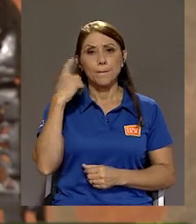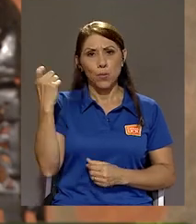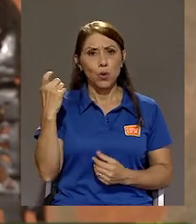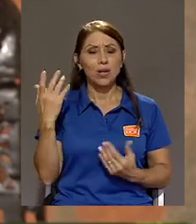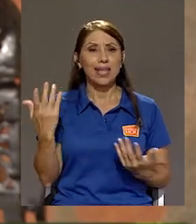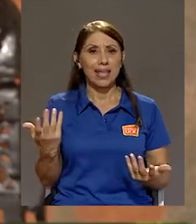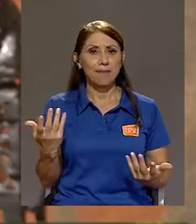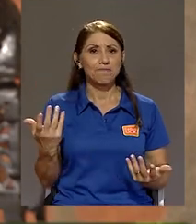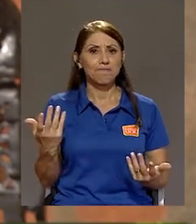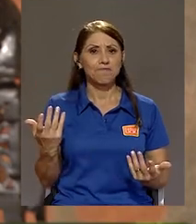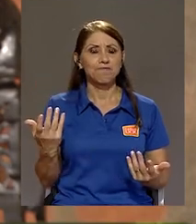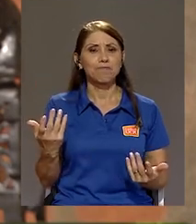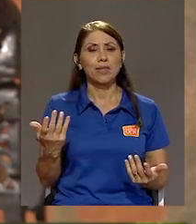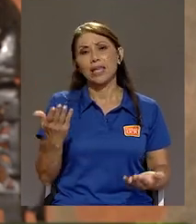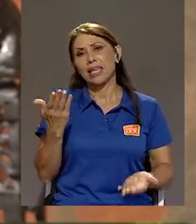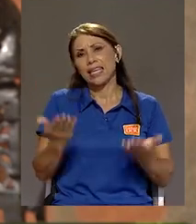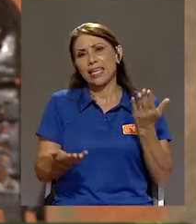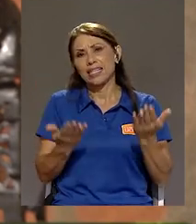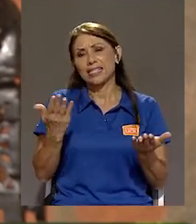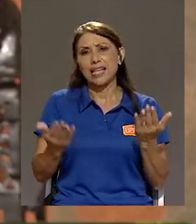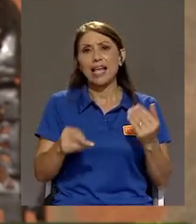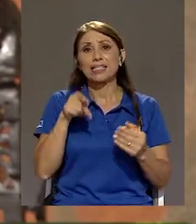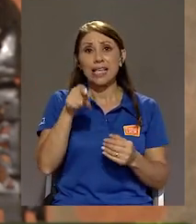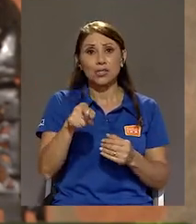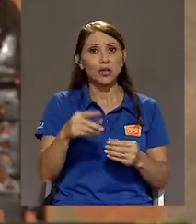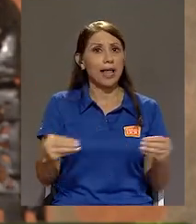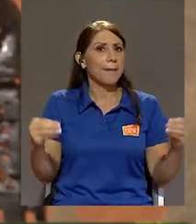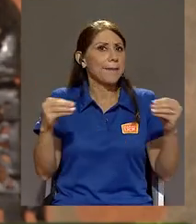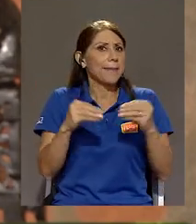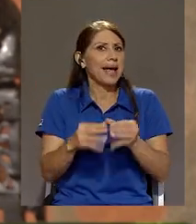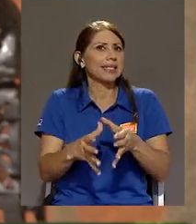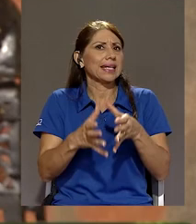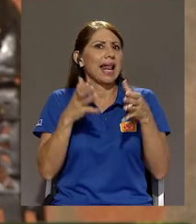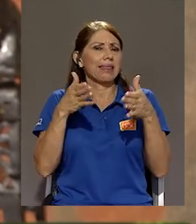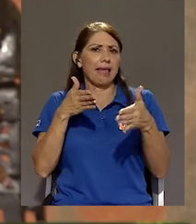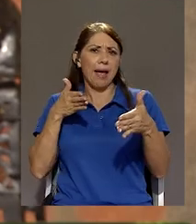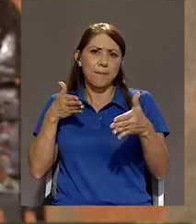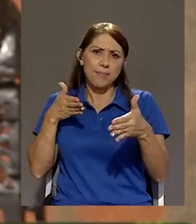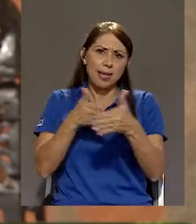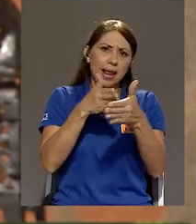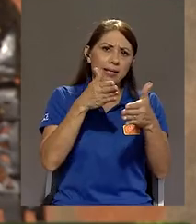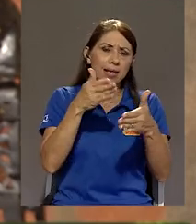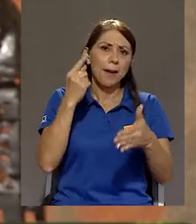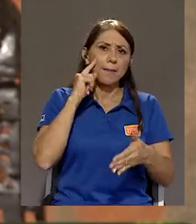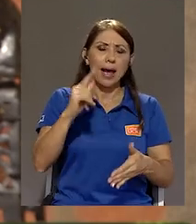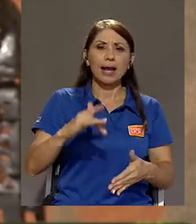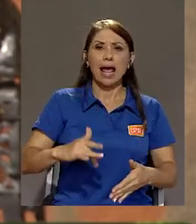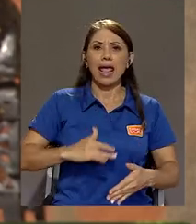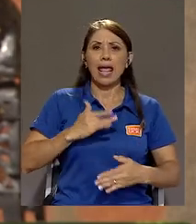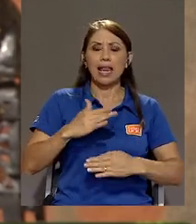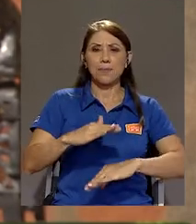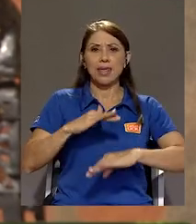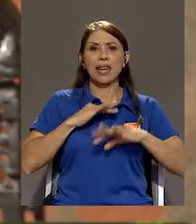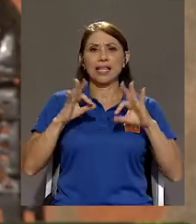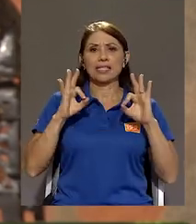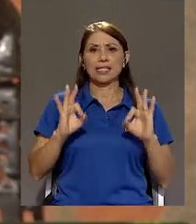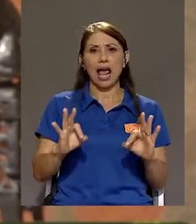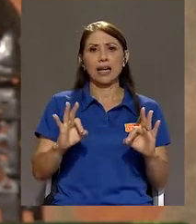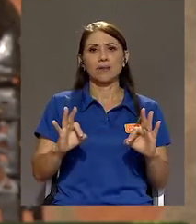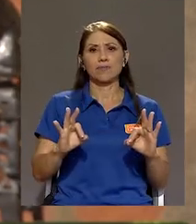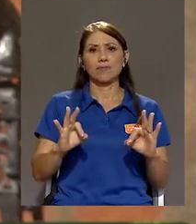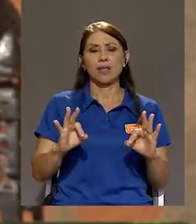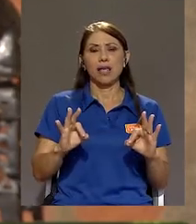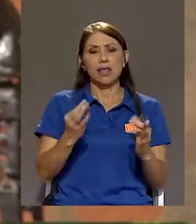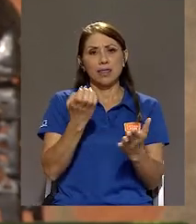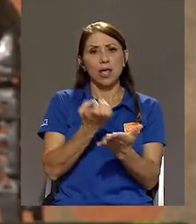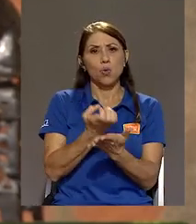manera se convierte quizás en la mayor amenaza para el bienestar en el mediano plazo